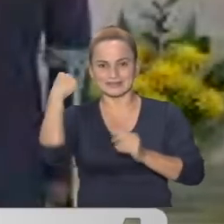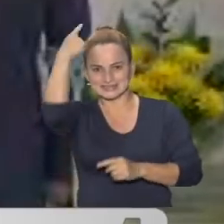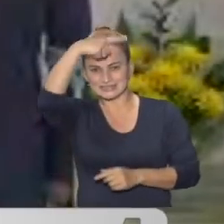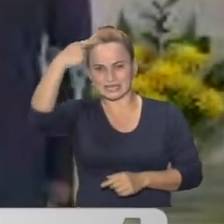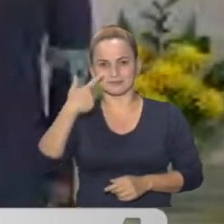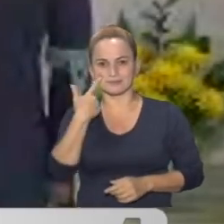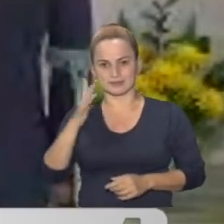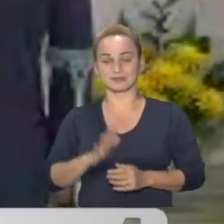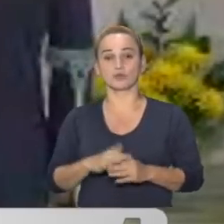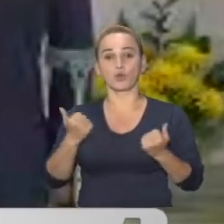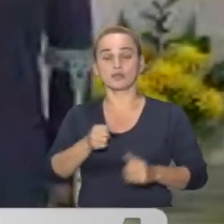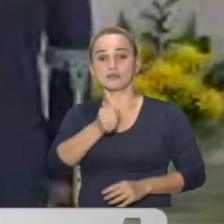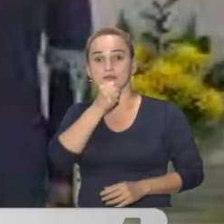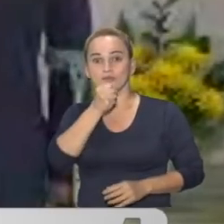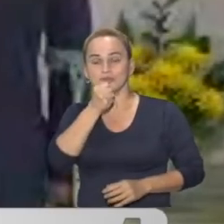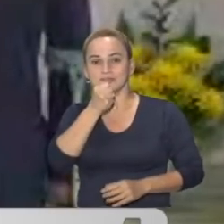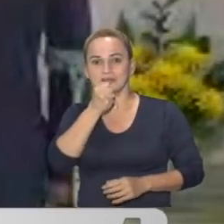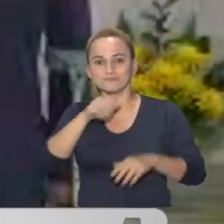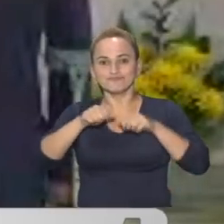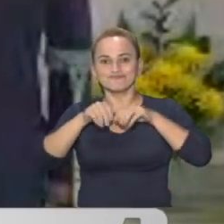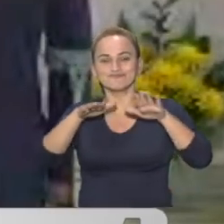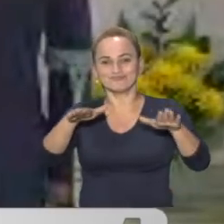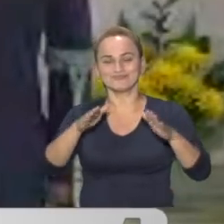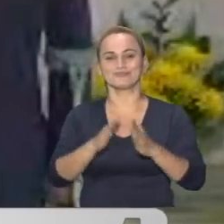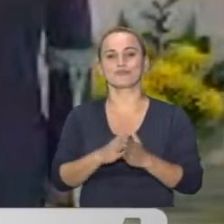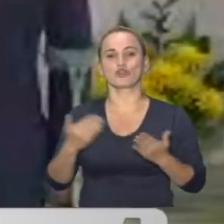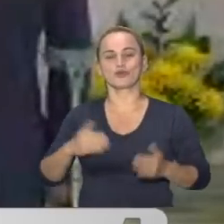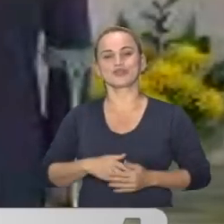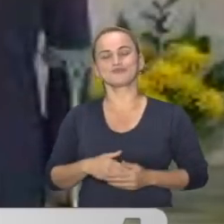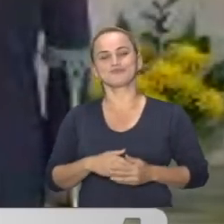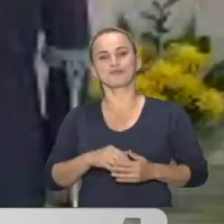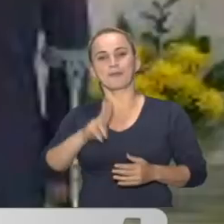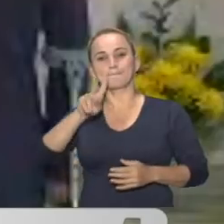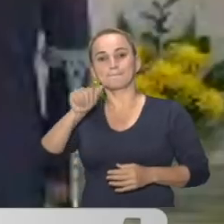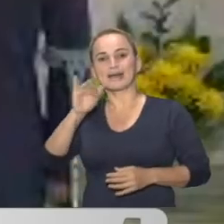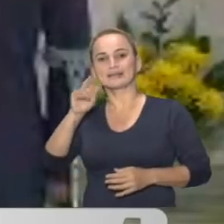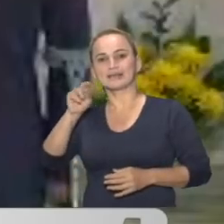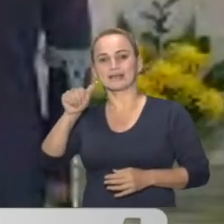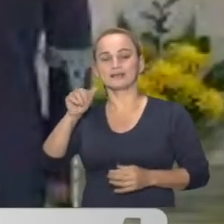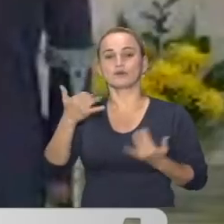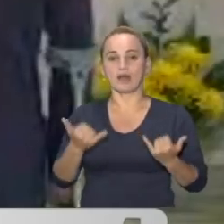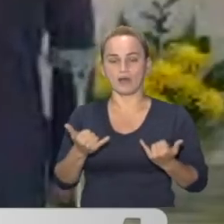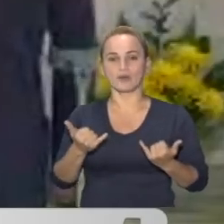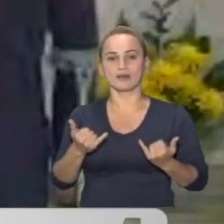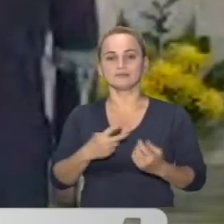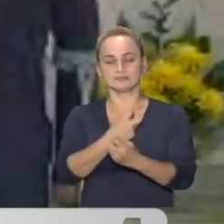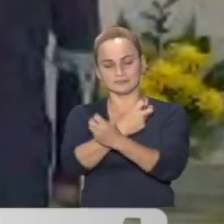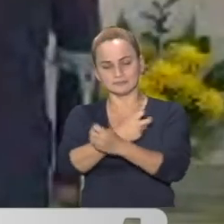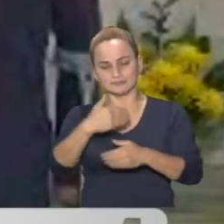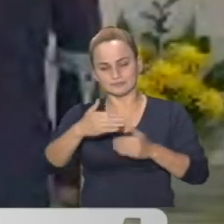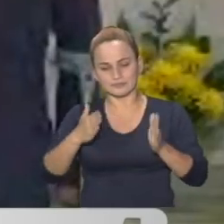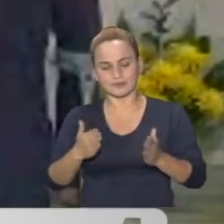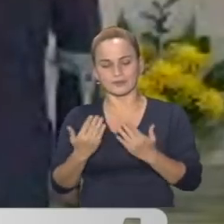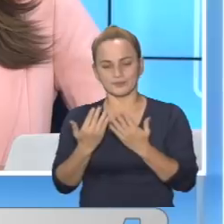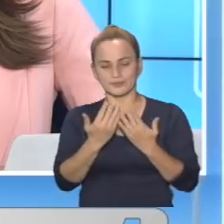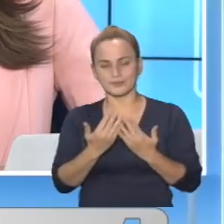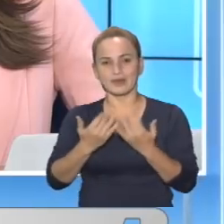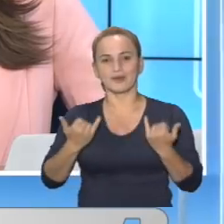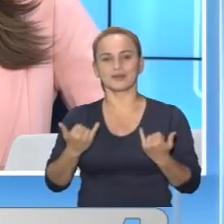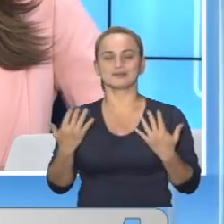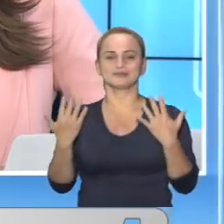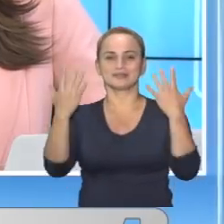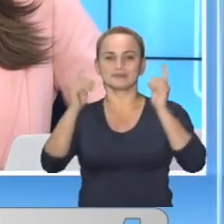Justamente esta noticia la recibieron hoy por parte del Vaticano y lo que queda ahora es que sean exhumados sus restos para hacer entonces la ceremonia